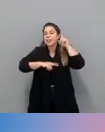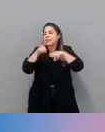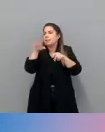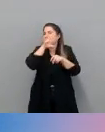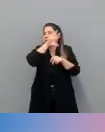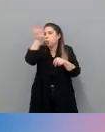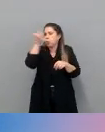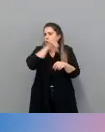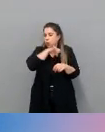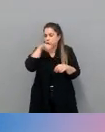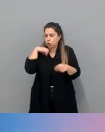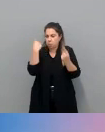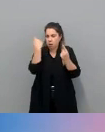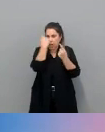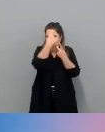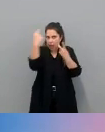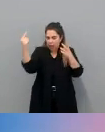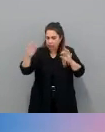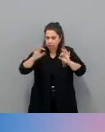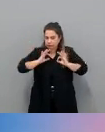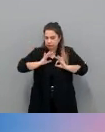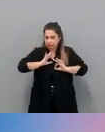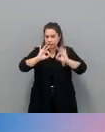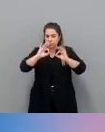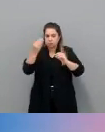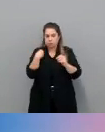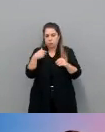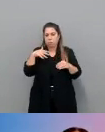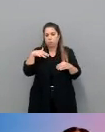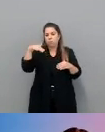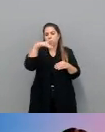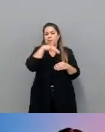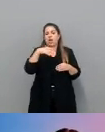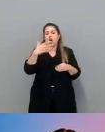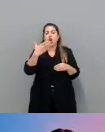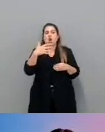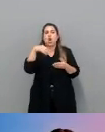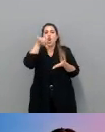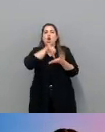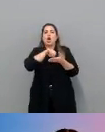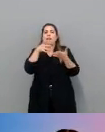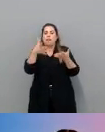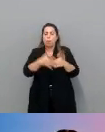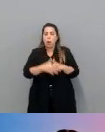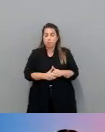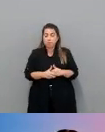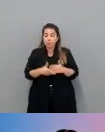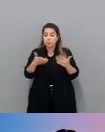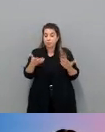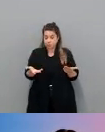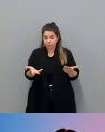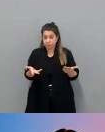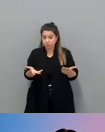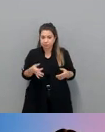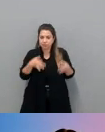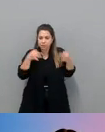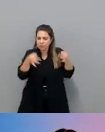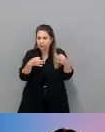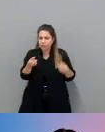comunidad autónoma y en concreto a veces de cada entidad local a la que pertenezcamos. Así que esto siempre es